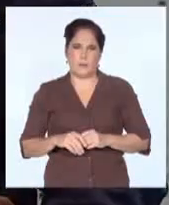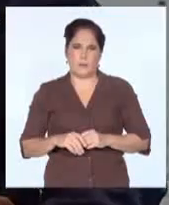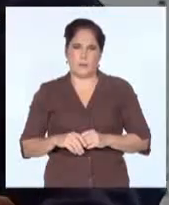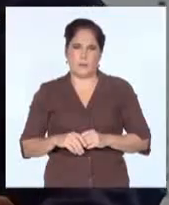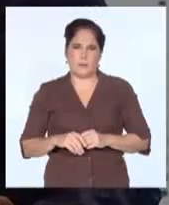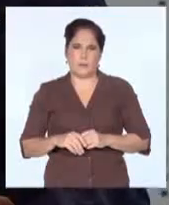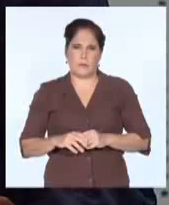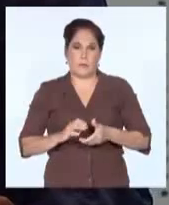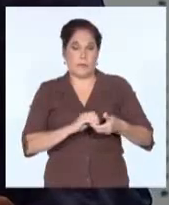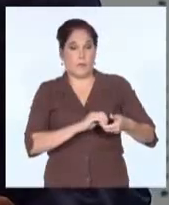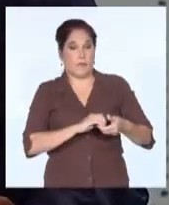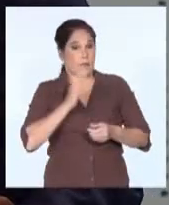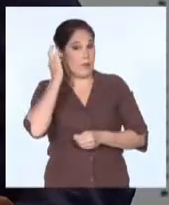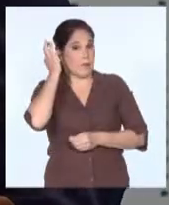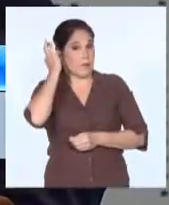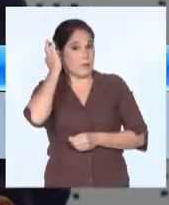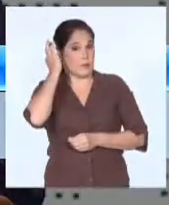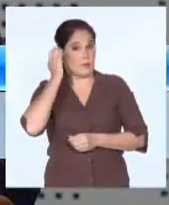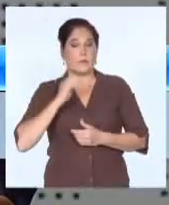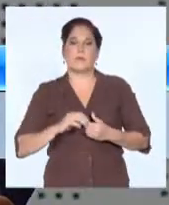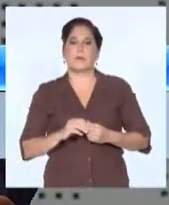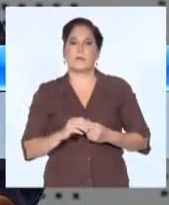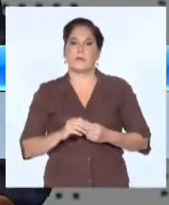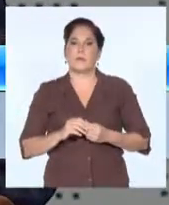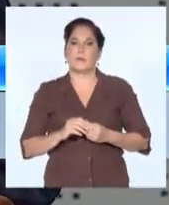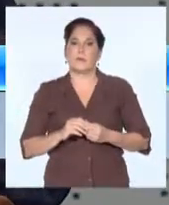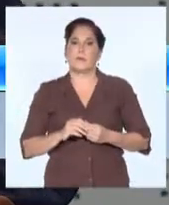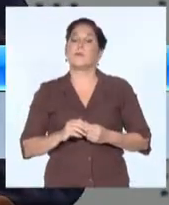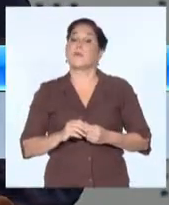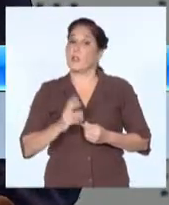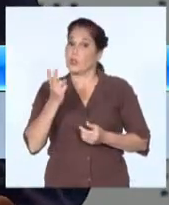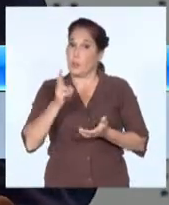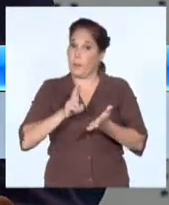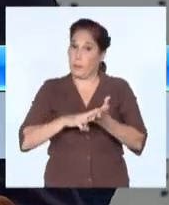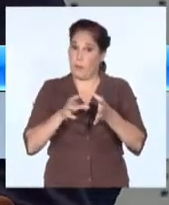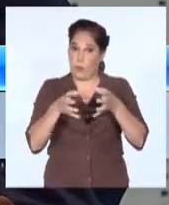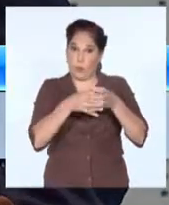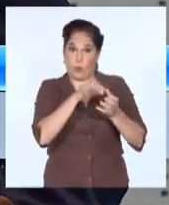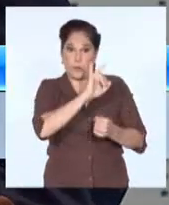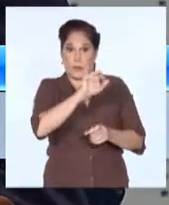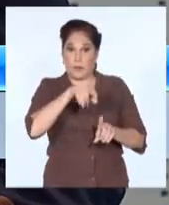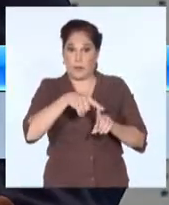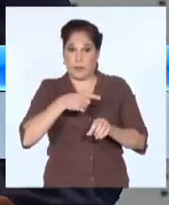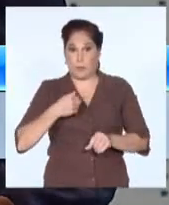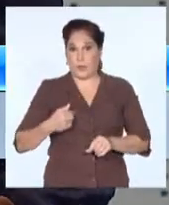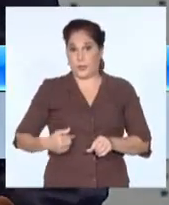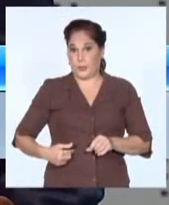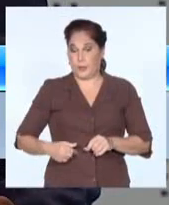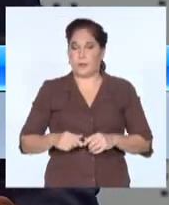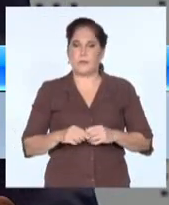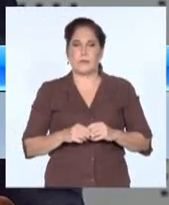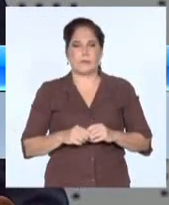Señora Presidenta, Excelencias, distinguidos miembros del Grupo 67,